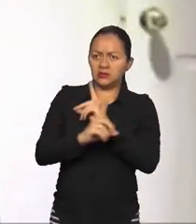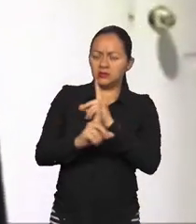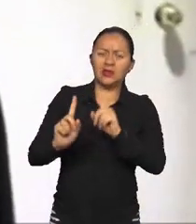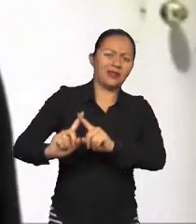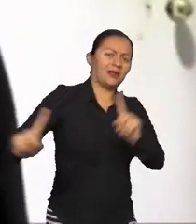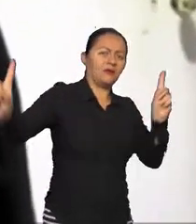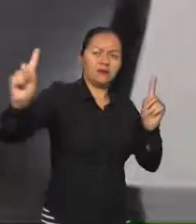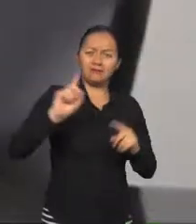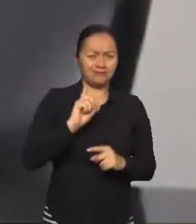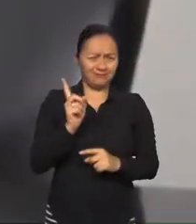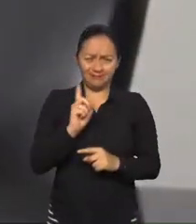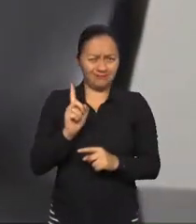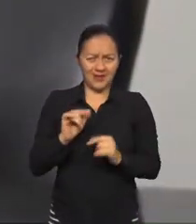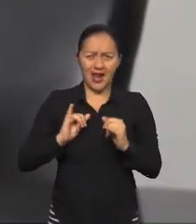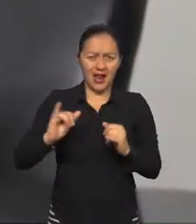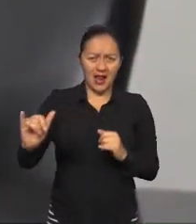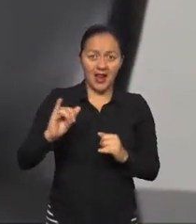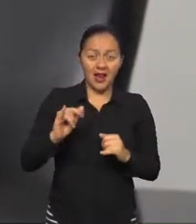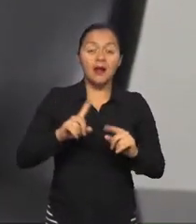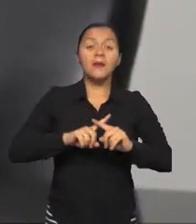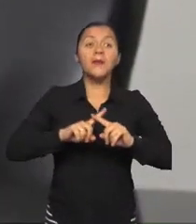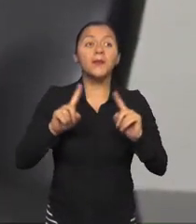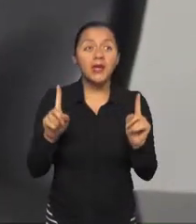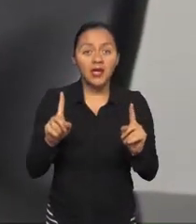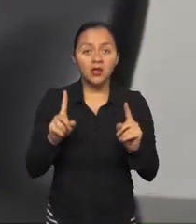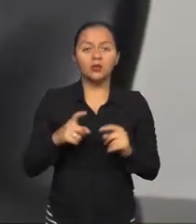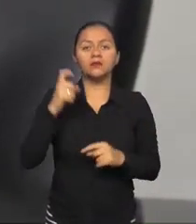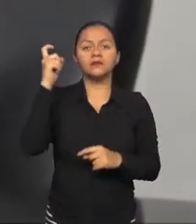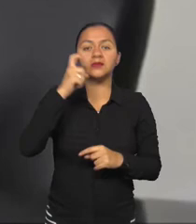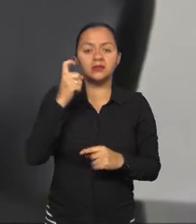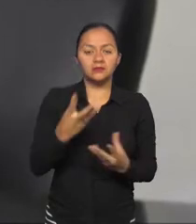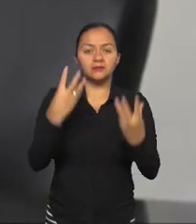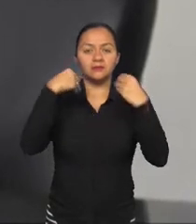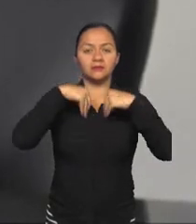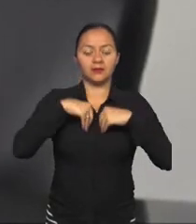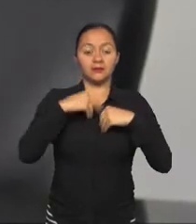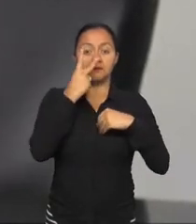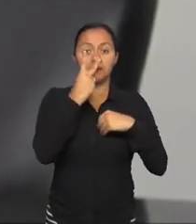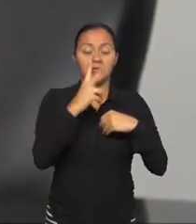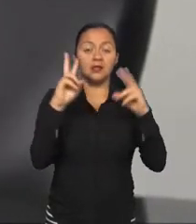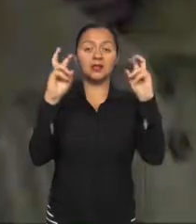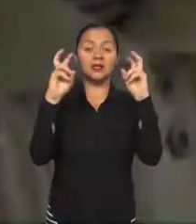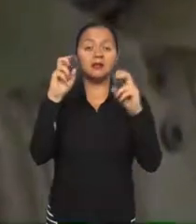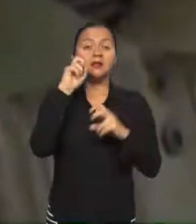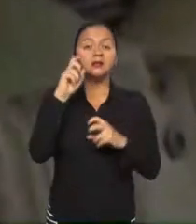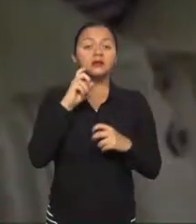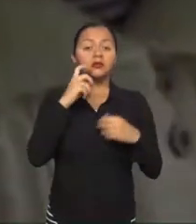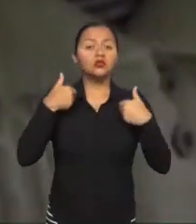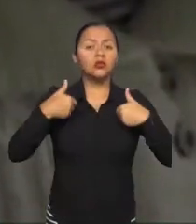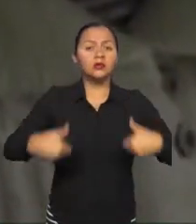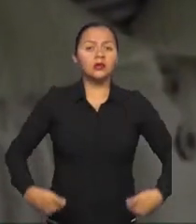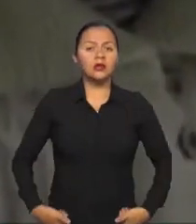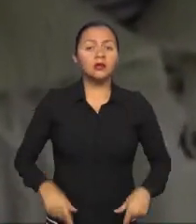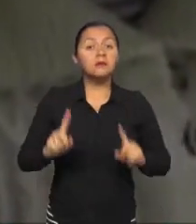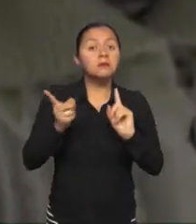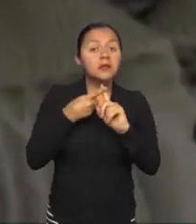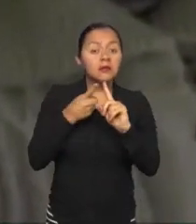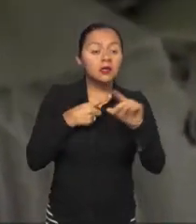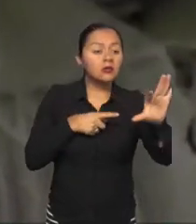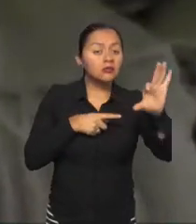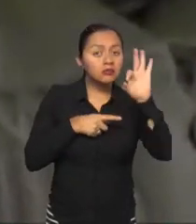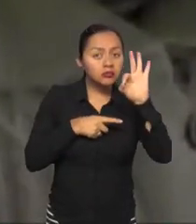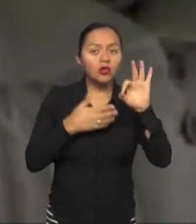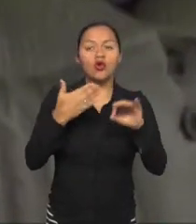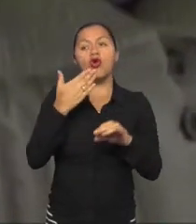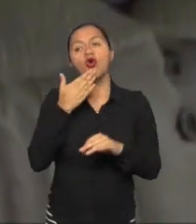discapacidad. Sin embargo, la expresión y necesidades respecto de su sexualidad dependerán del tipo y